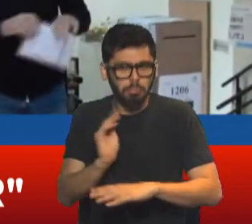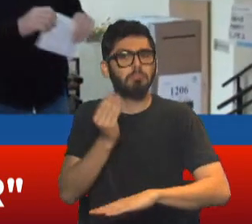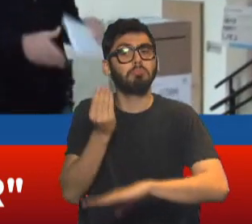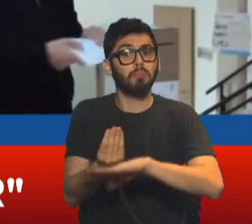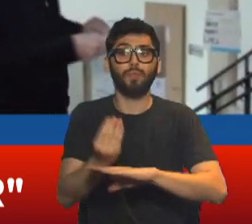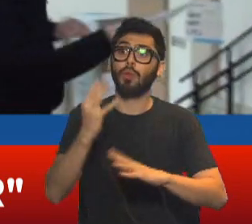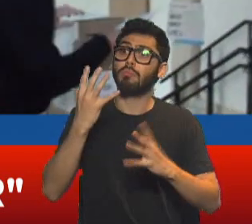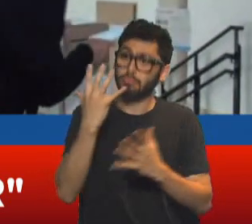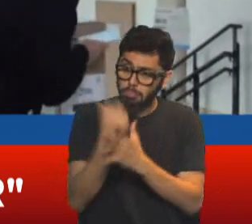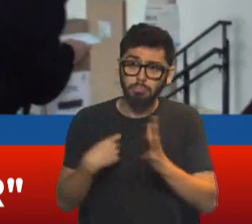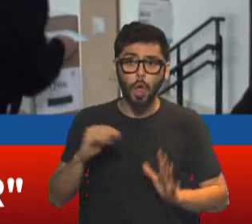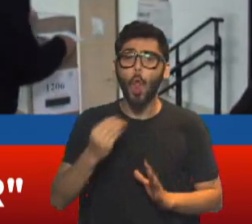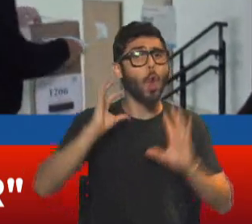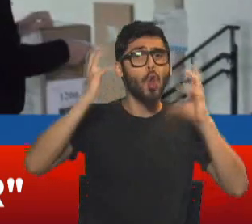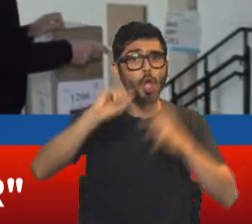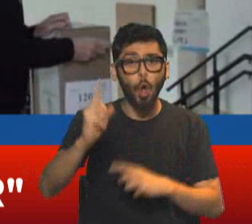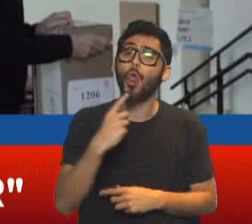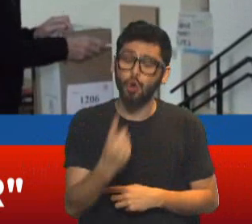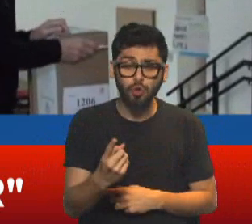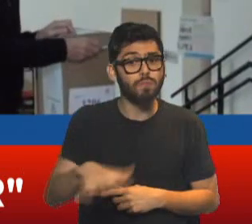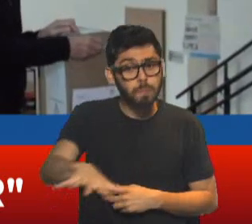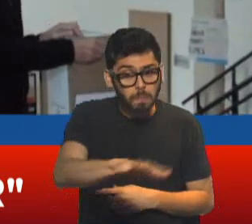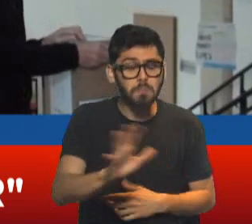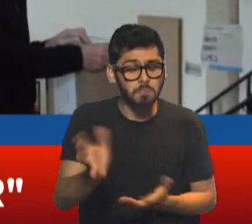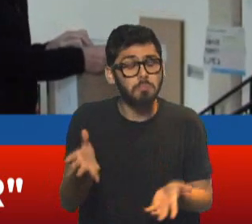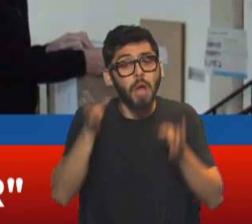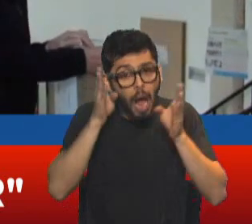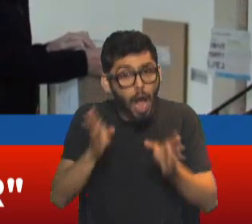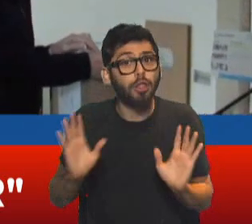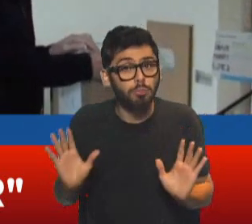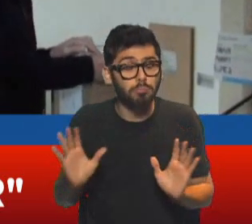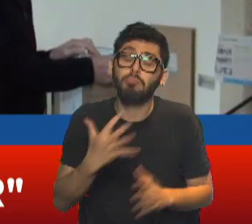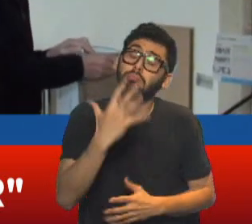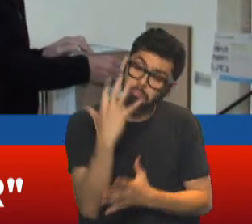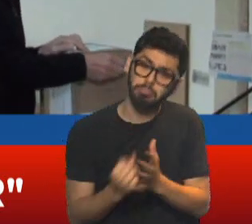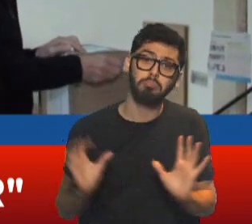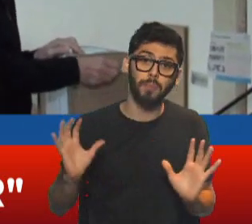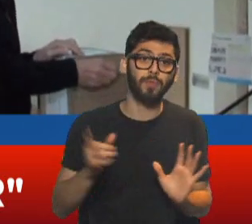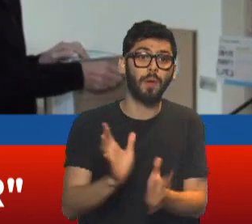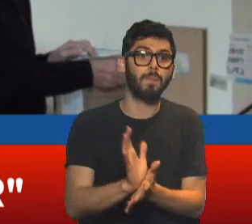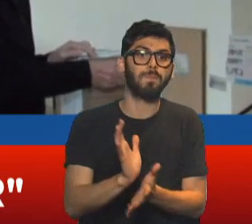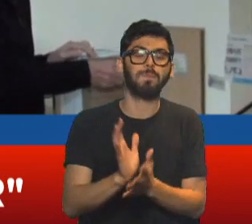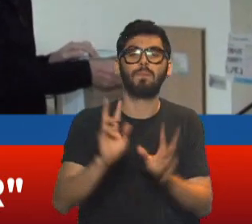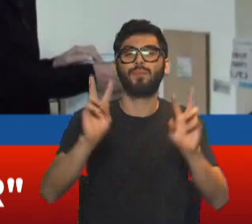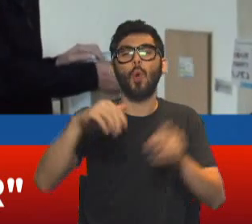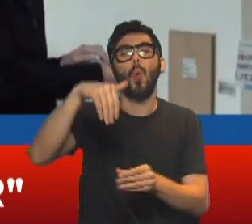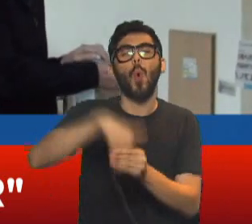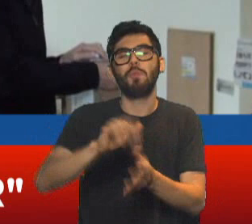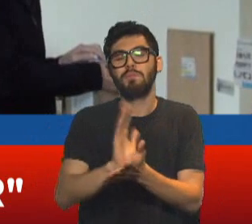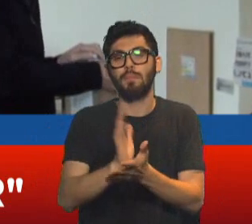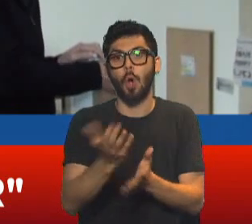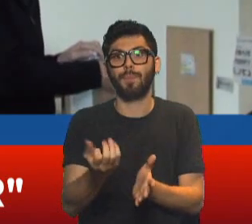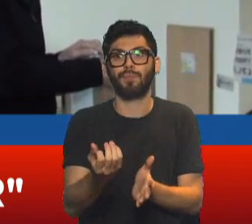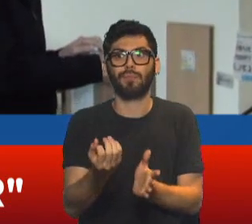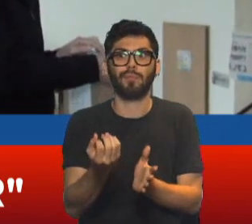enojó, dijo que escuchó, que vamos a tomar en cuenta lo que nos dijo el pueblo con su castigo en términos de votos de